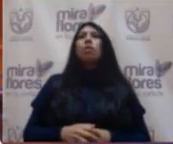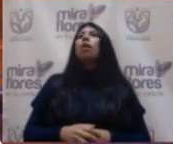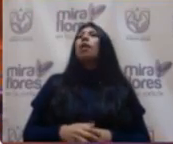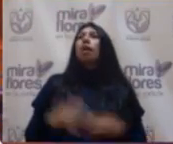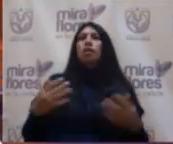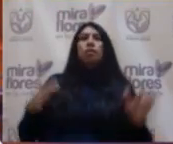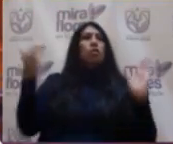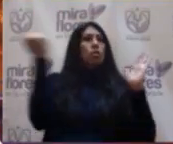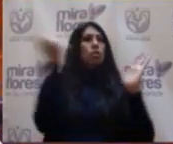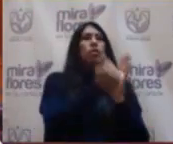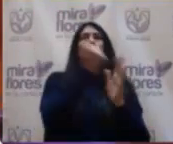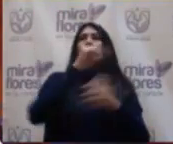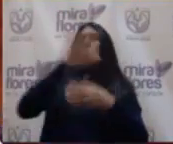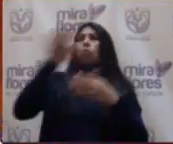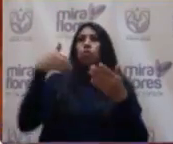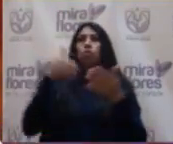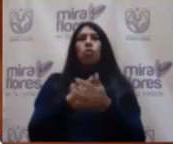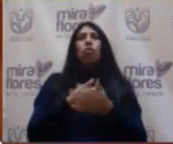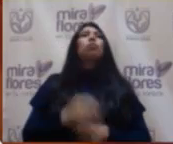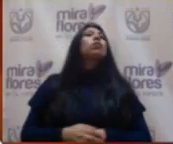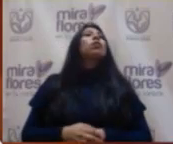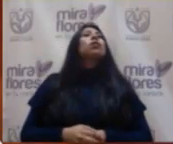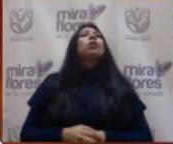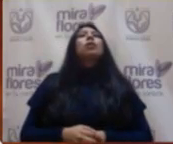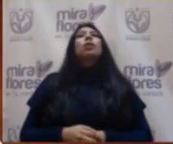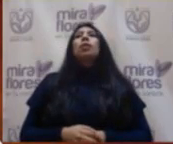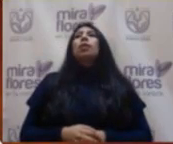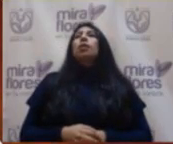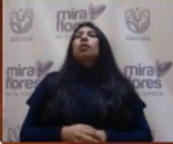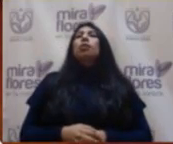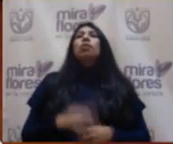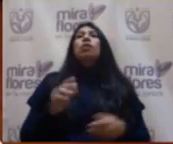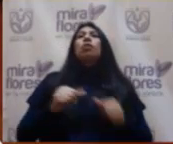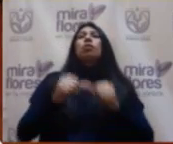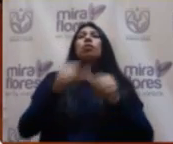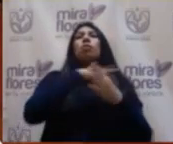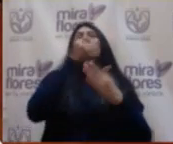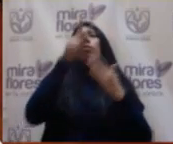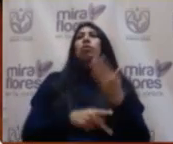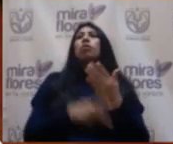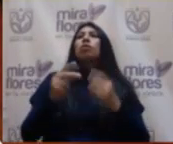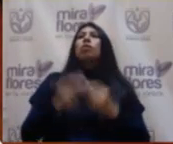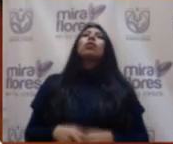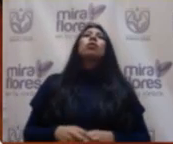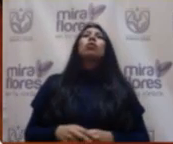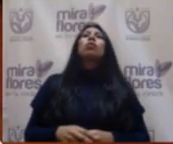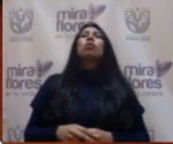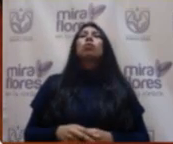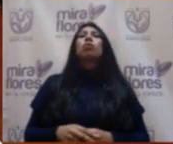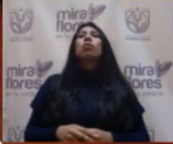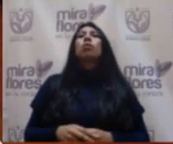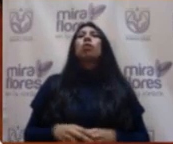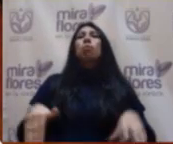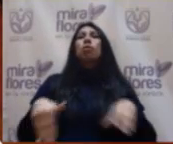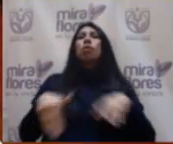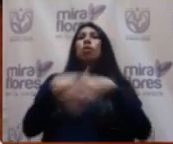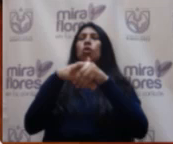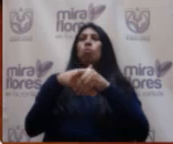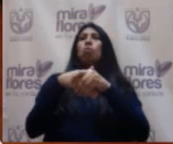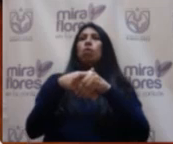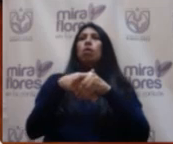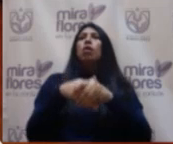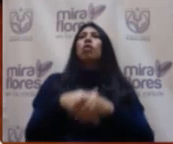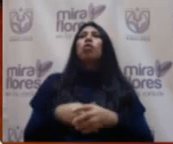sido aprobado por unanimidad. Muchísimas gracias. Siguiente punto, por favor. Proyecto de acuerdo de consejo que aprueba la adenda del convenio